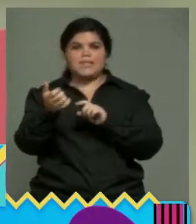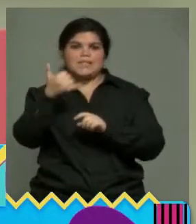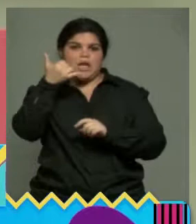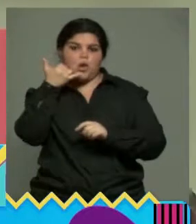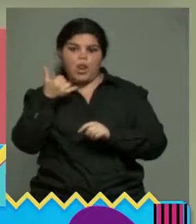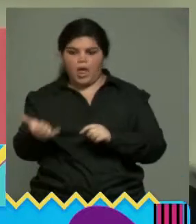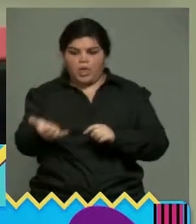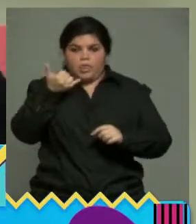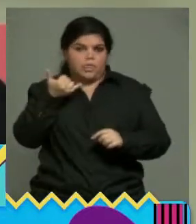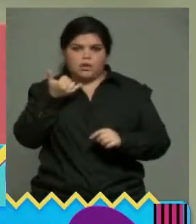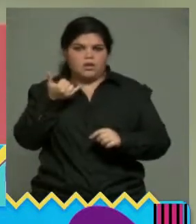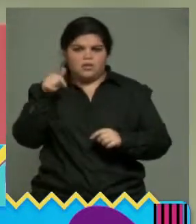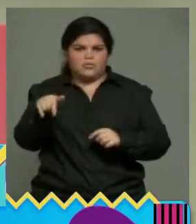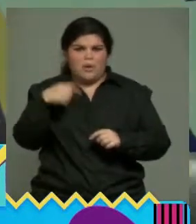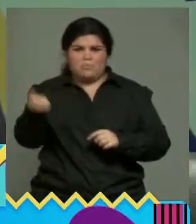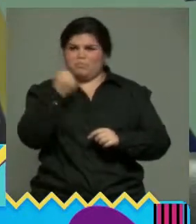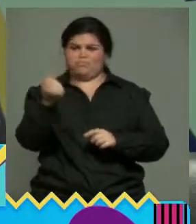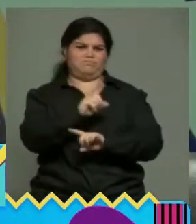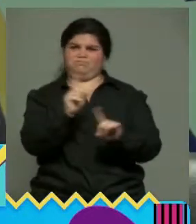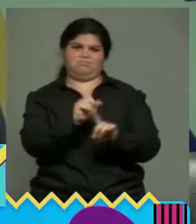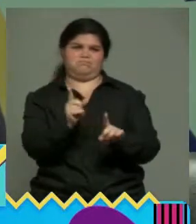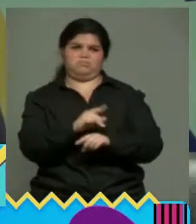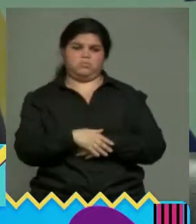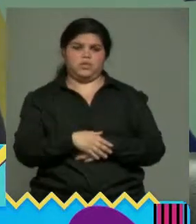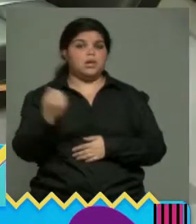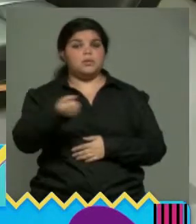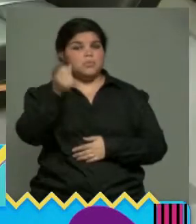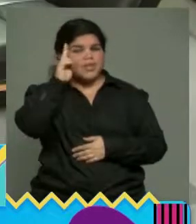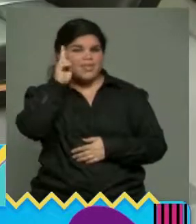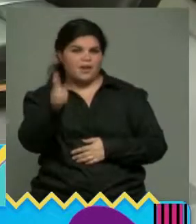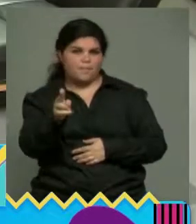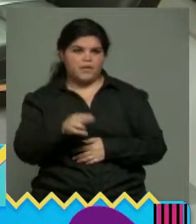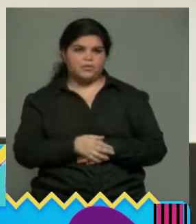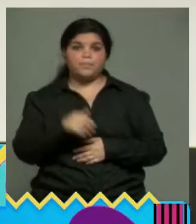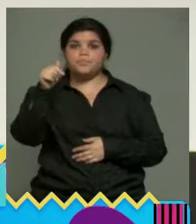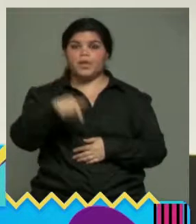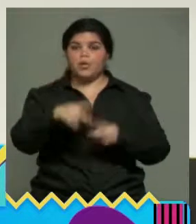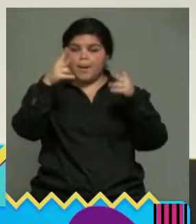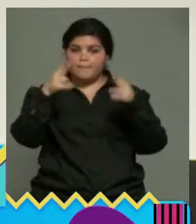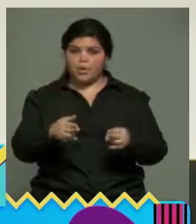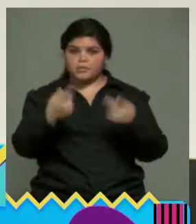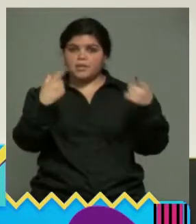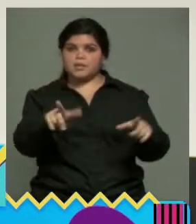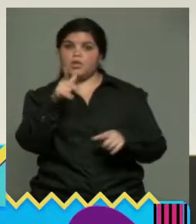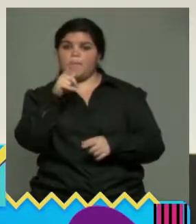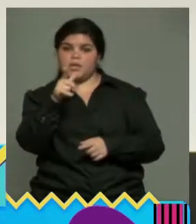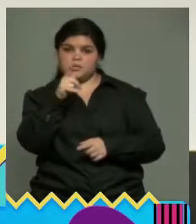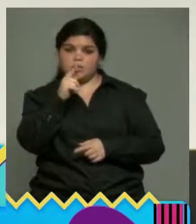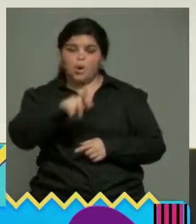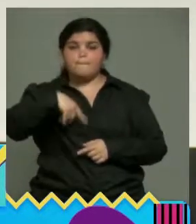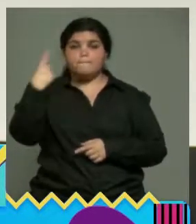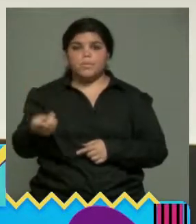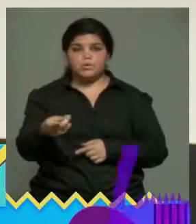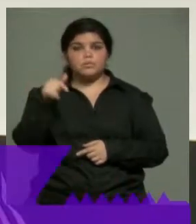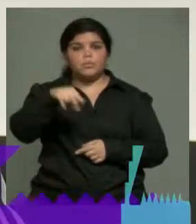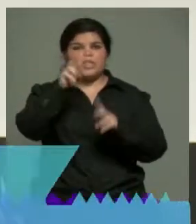importante. Es mientras conducimos. Es un tema más que nada de respeto. Bueno, vamos a ir a una pausa en Distintos Parecidos. En el próximo bloque nos